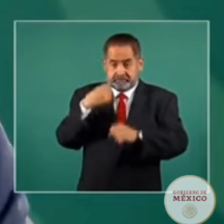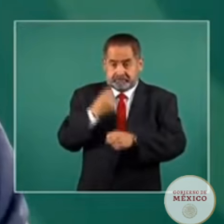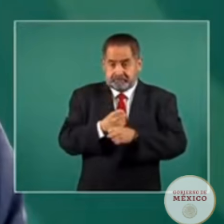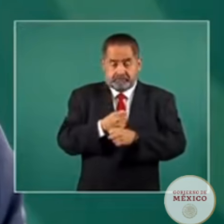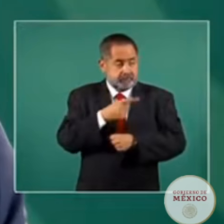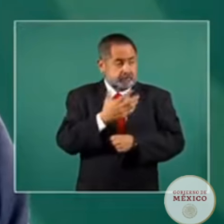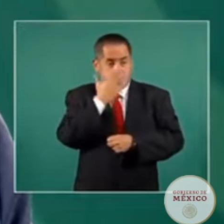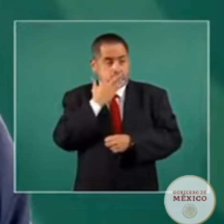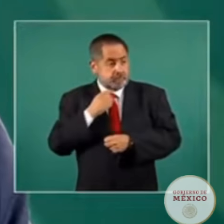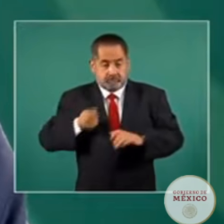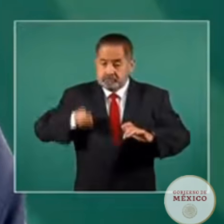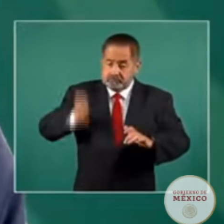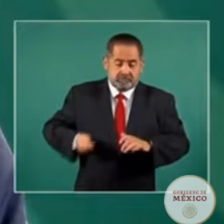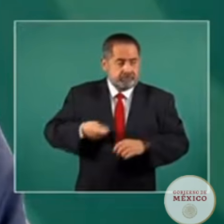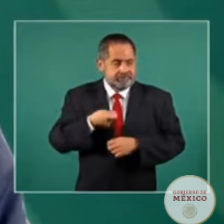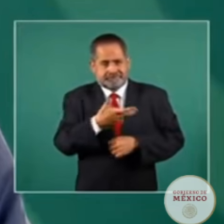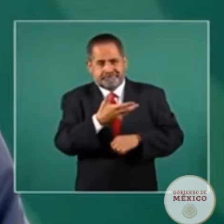sin sentencia,